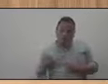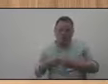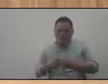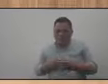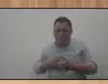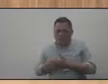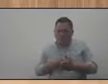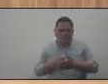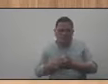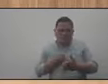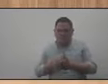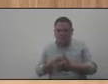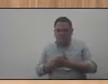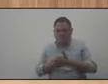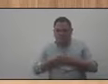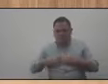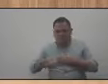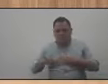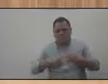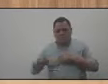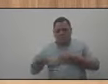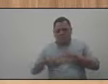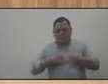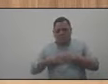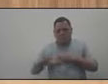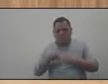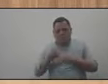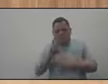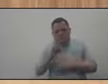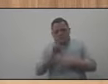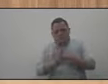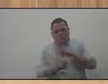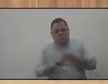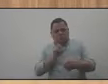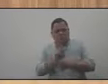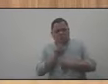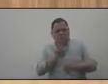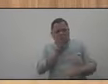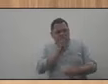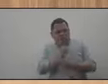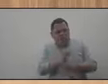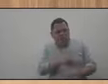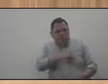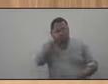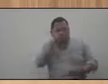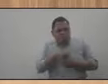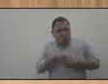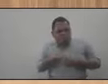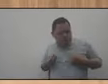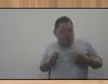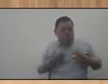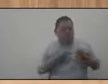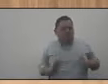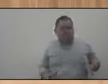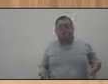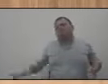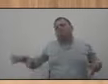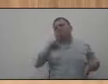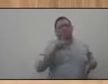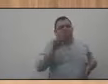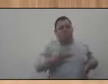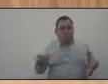administración entrante, en la que hicimos 7 años largos de trabajo. En este punto me permito